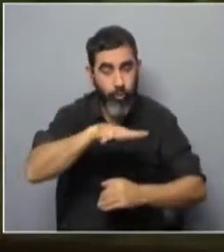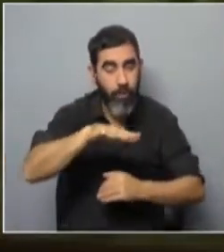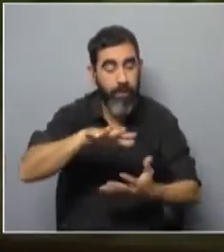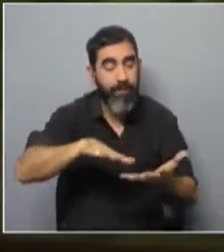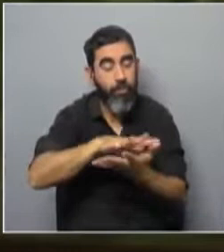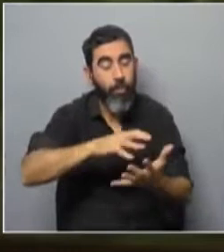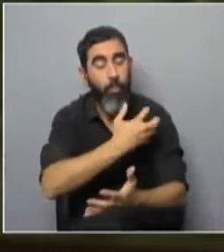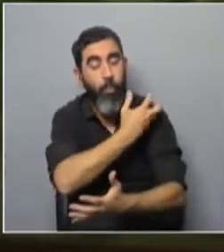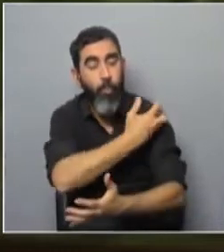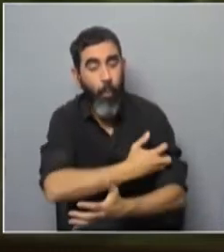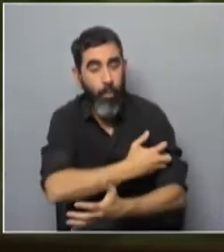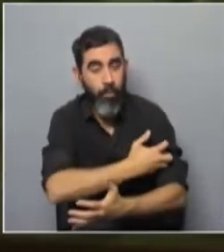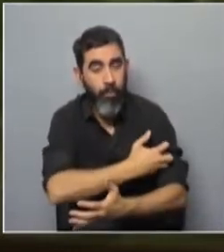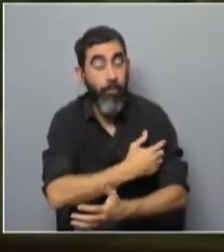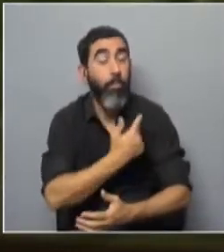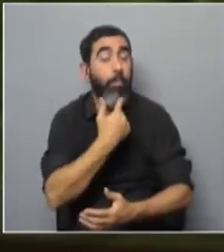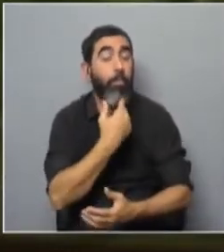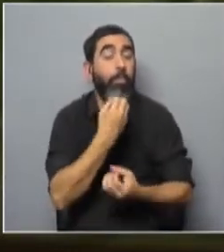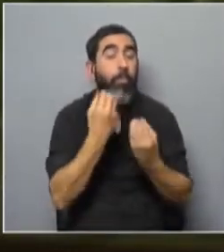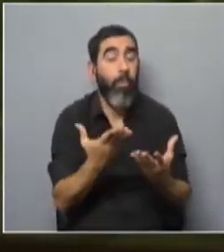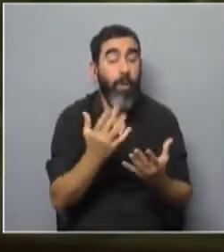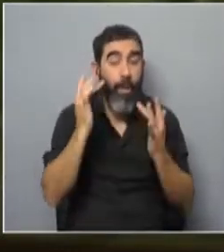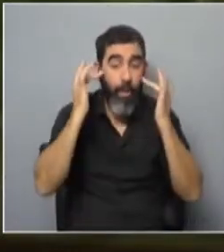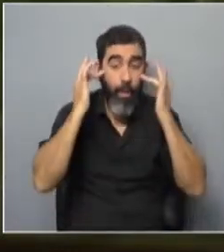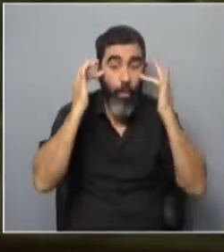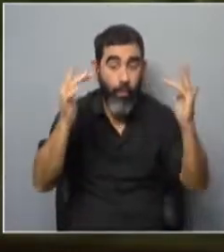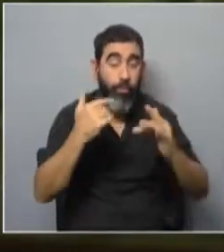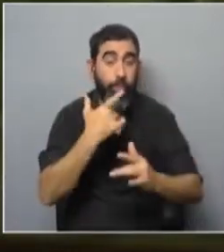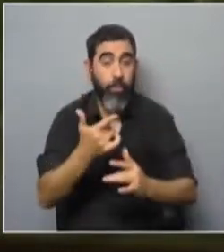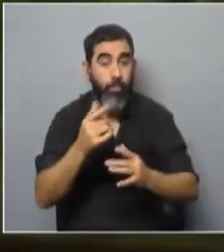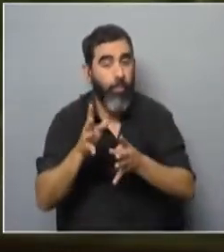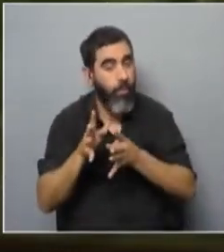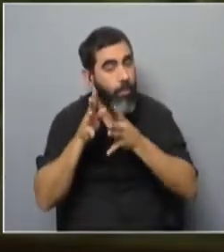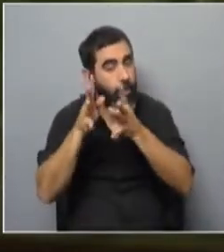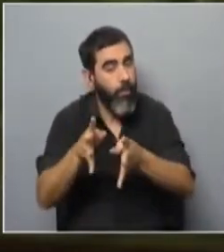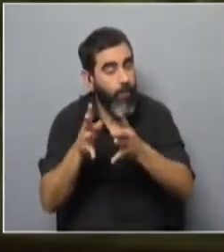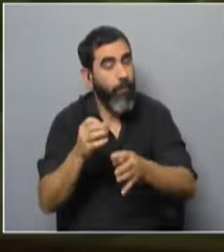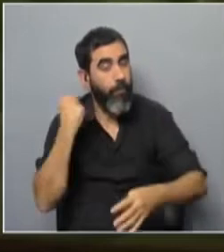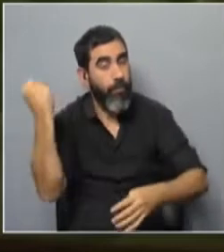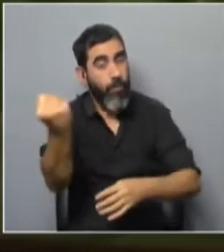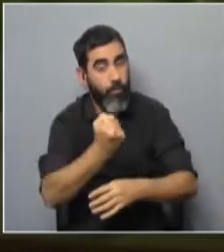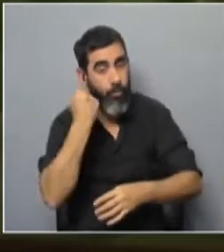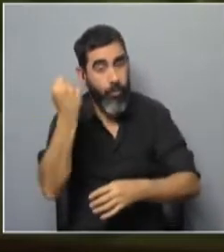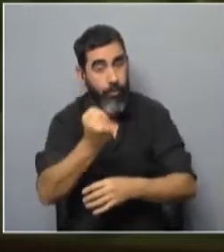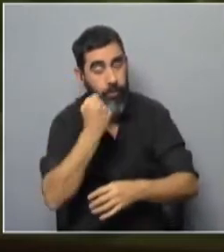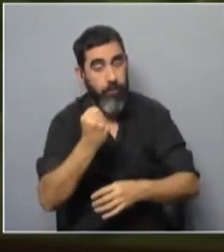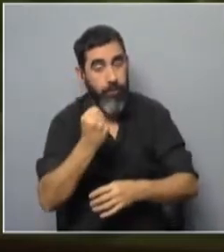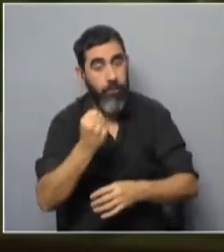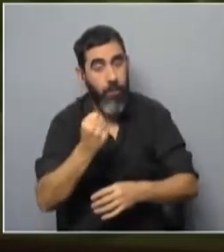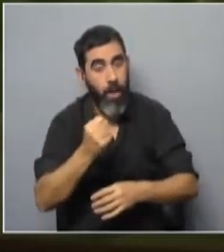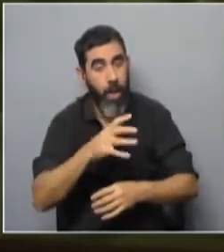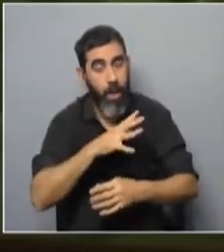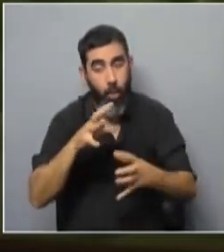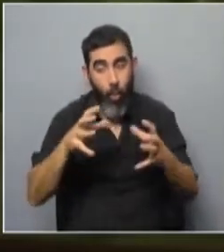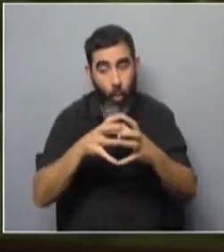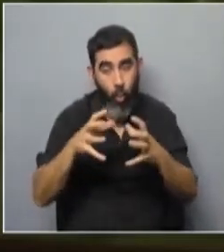de pobreza. Básicamente porque nuestra educación, por ejemplo, tiene un desafío bastante importante. O sea, tenemos grandes